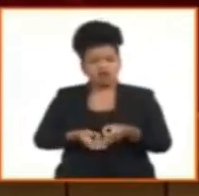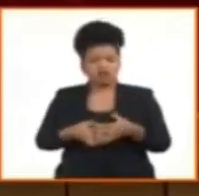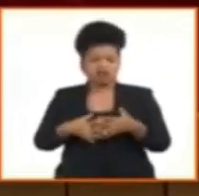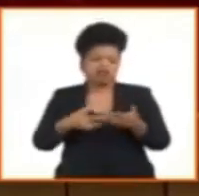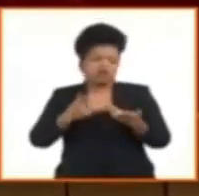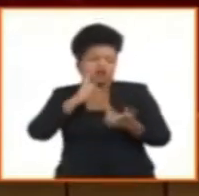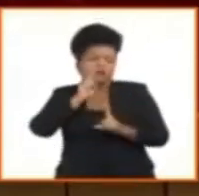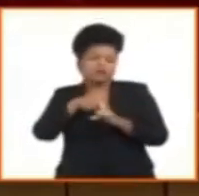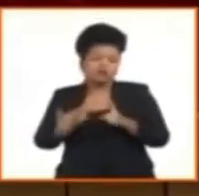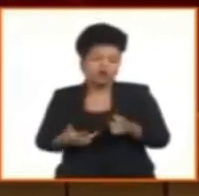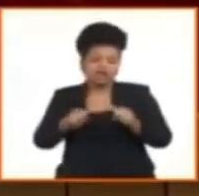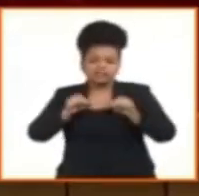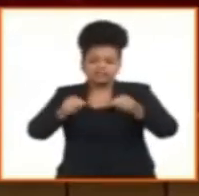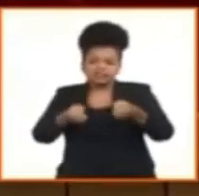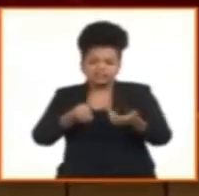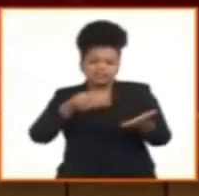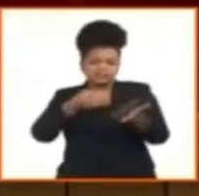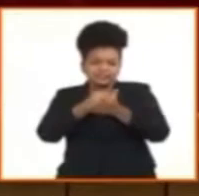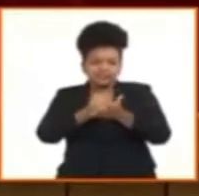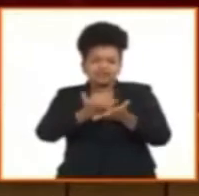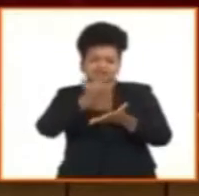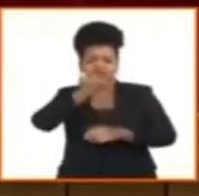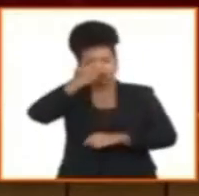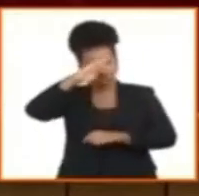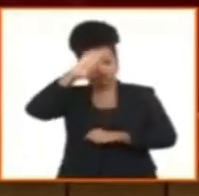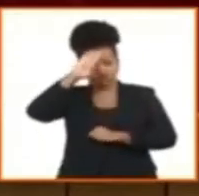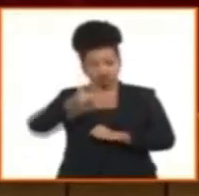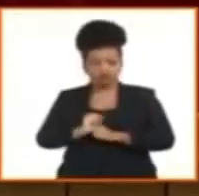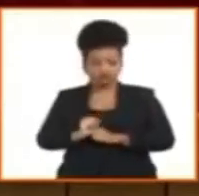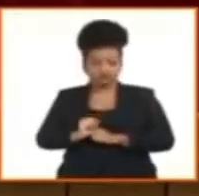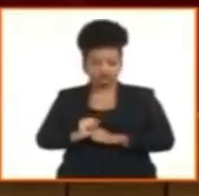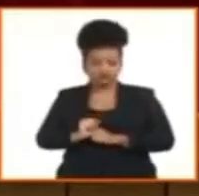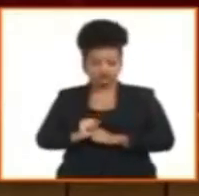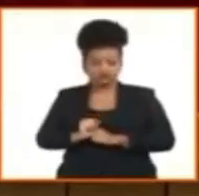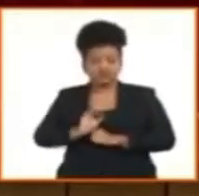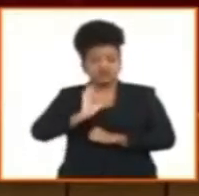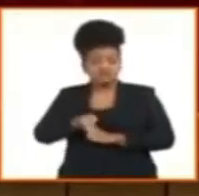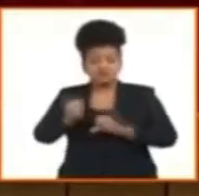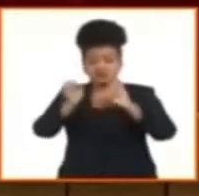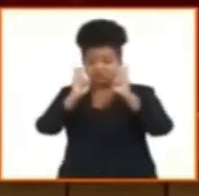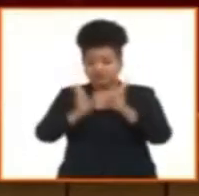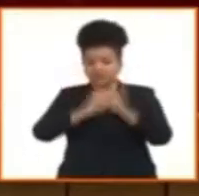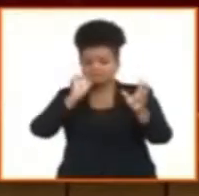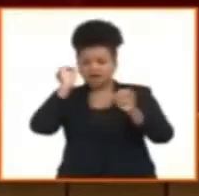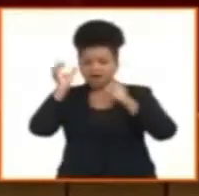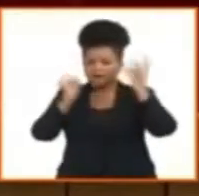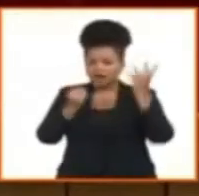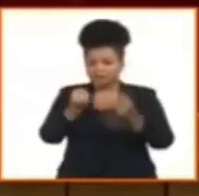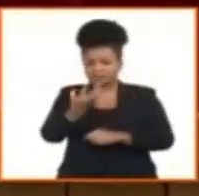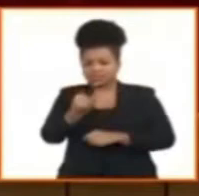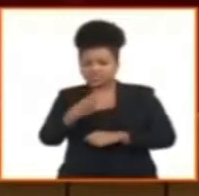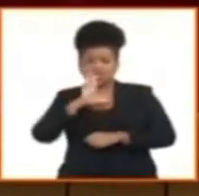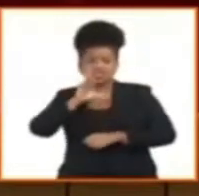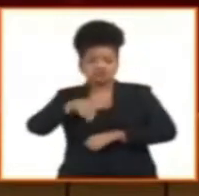generar desestabilización y con el respaldo de sus operaciones de desinformación responsabilizar a nuestro gobierno por